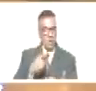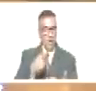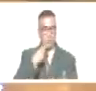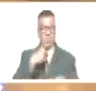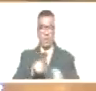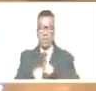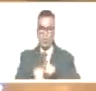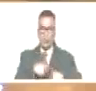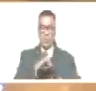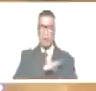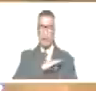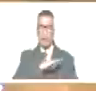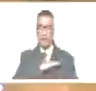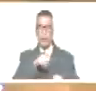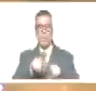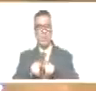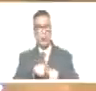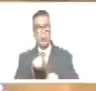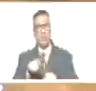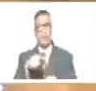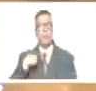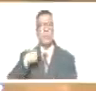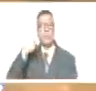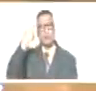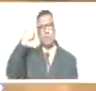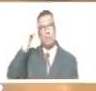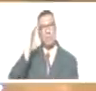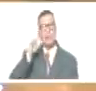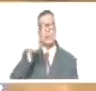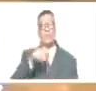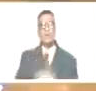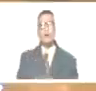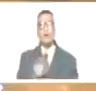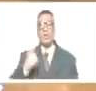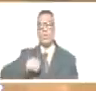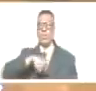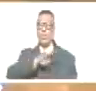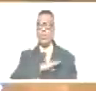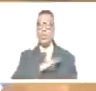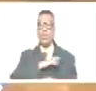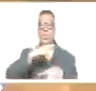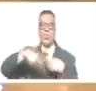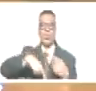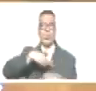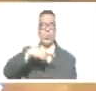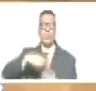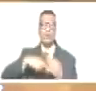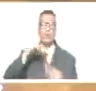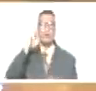autocrítica, en el caso nuestro, de la Revolución Bolivariana.